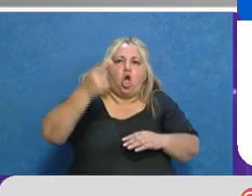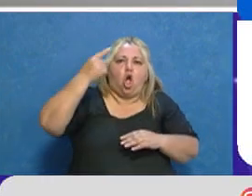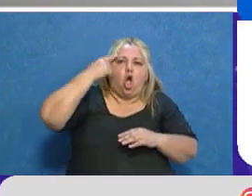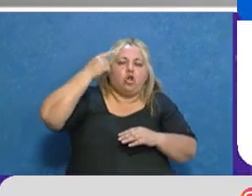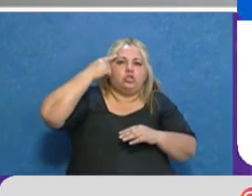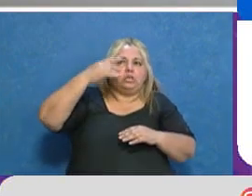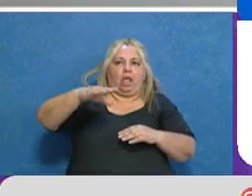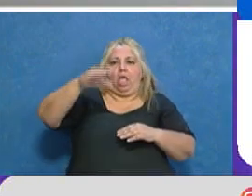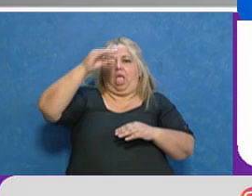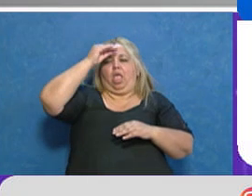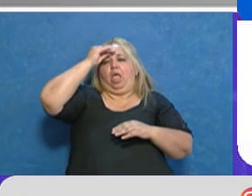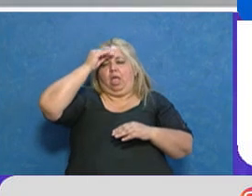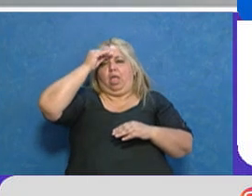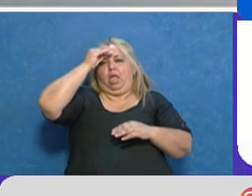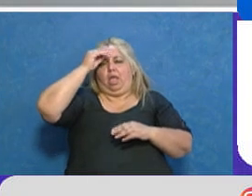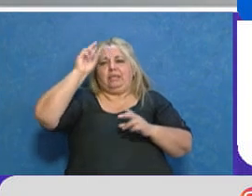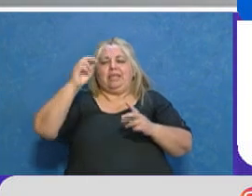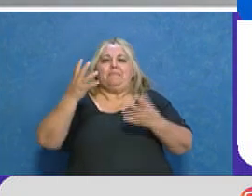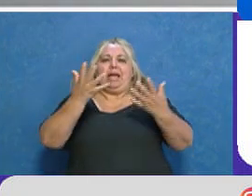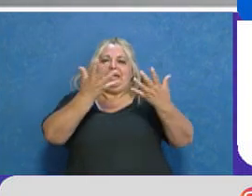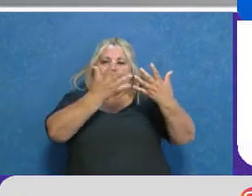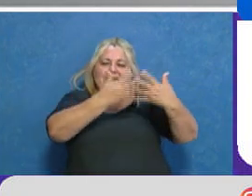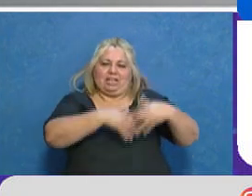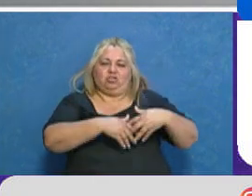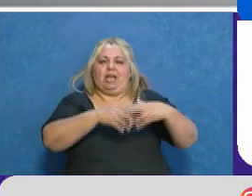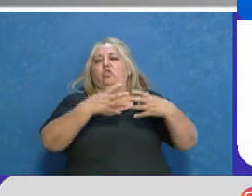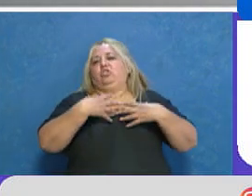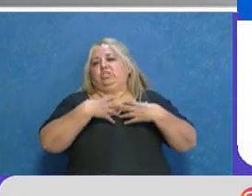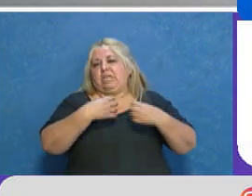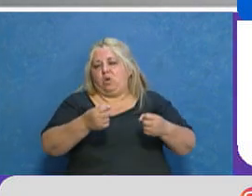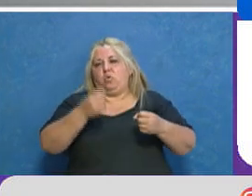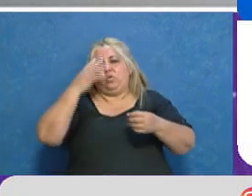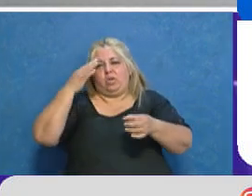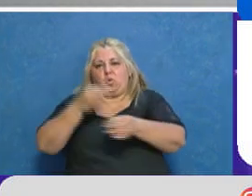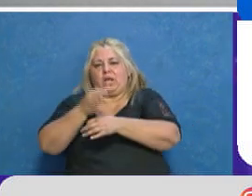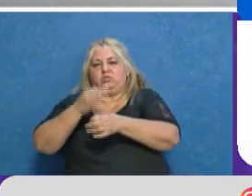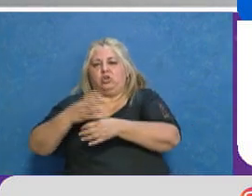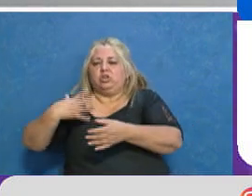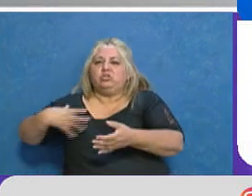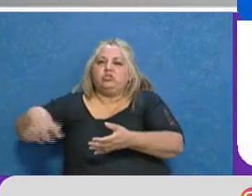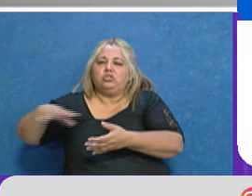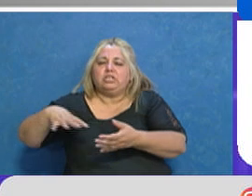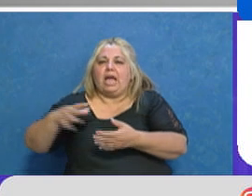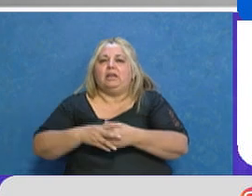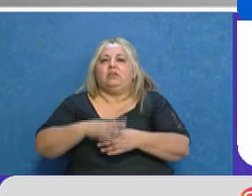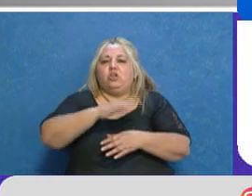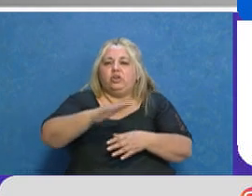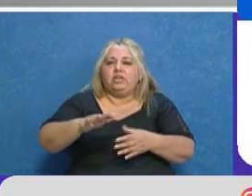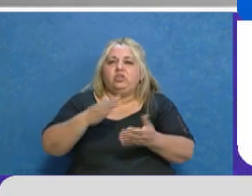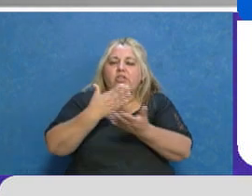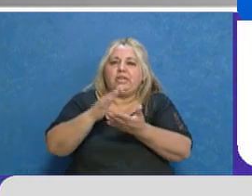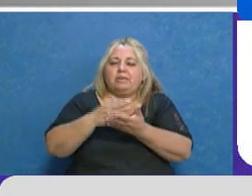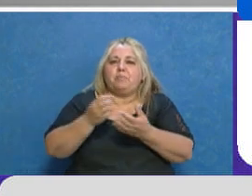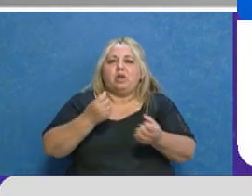gran concientización entre salud, entre educación y entre social. Estos chicos sufren mucha discriminación ya que muchos de ellos no pueden correr,